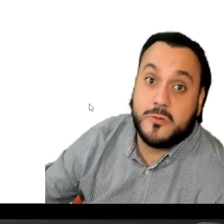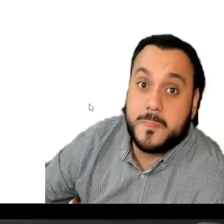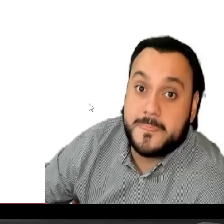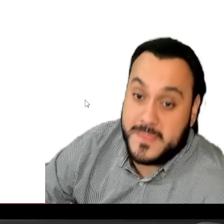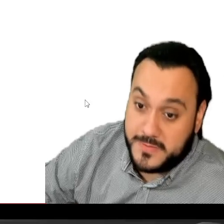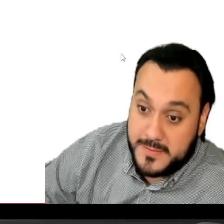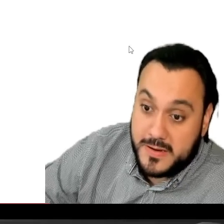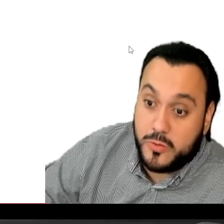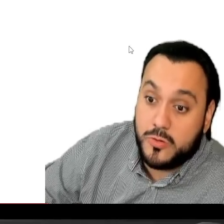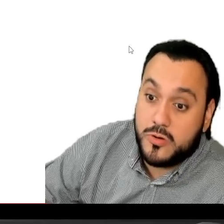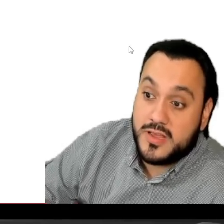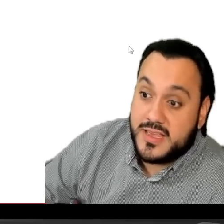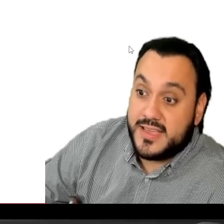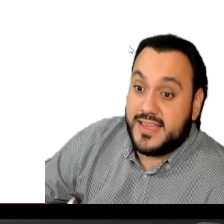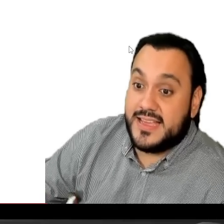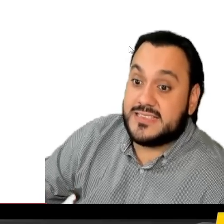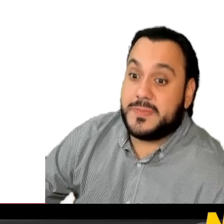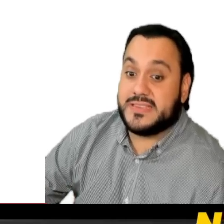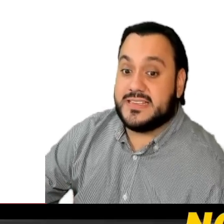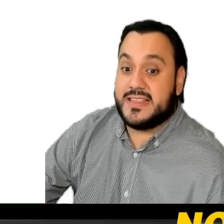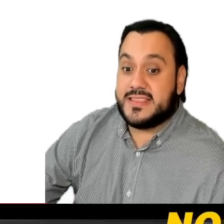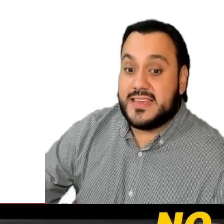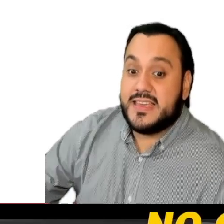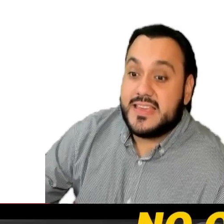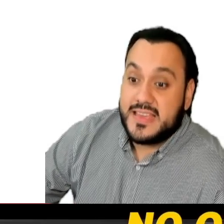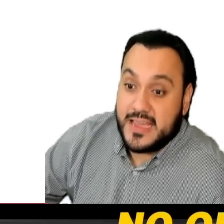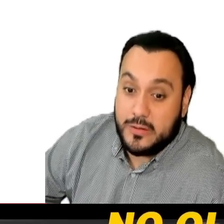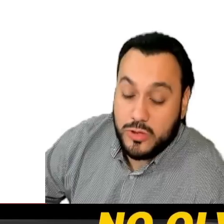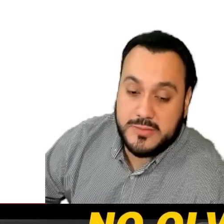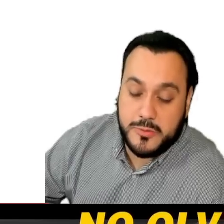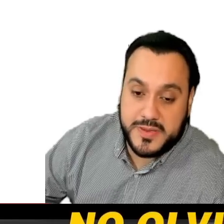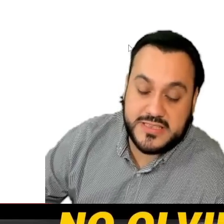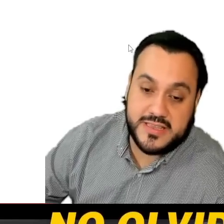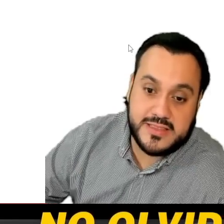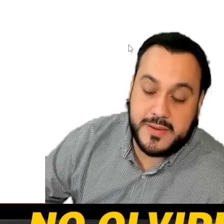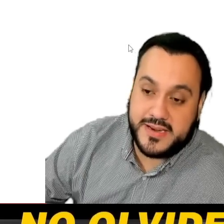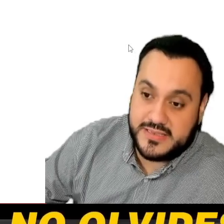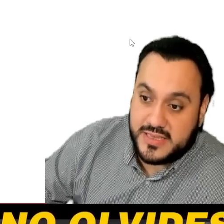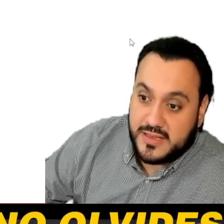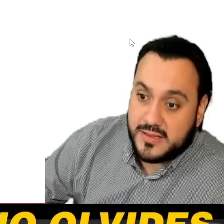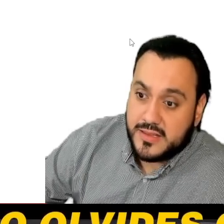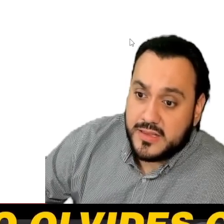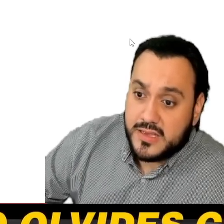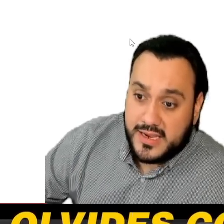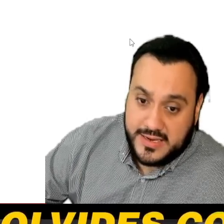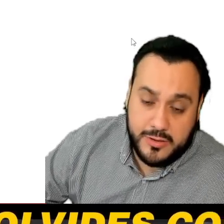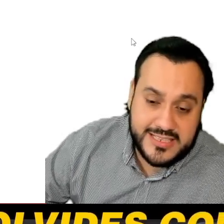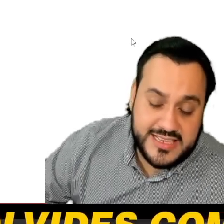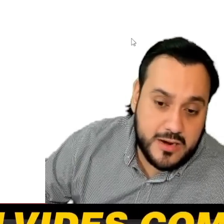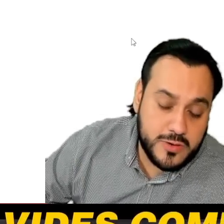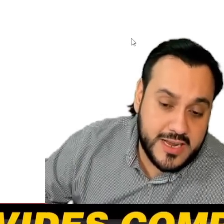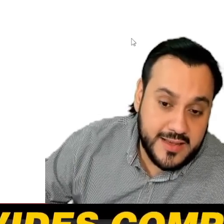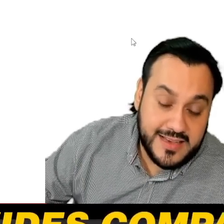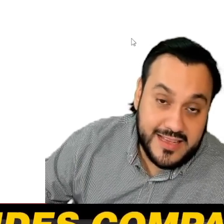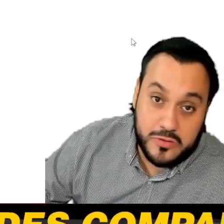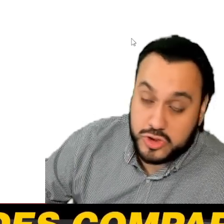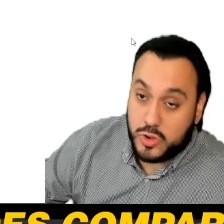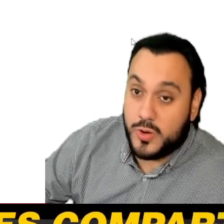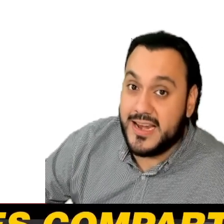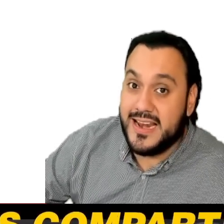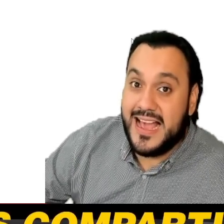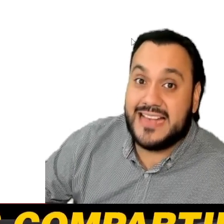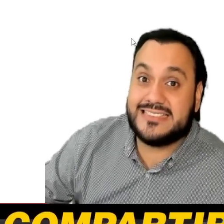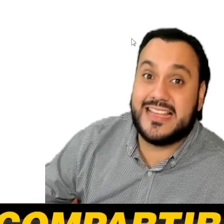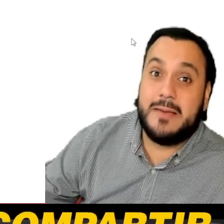de donde mano ese presidente el último presidente panista genaro garcía luna no